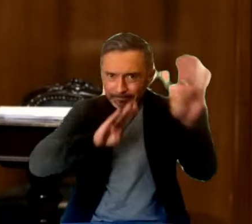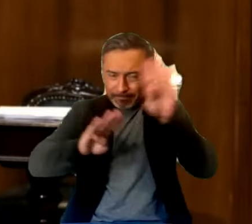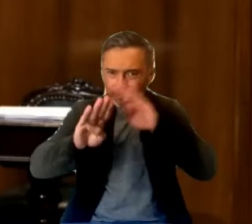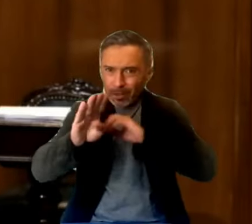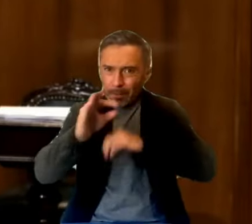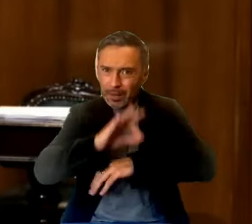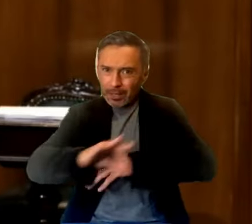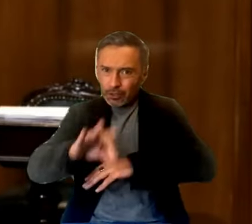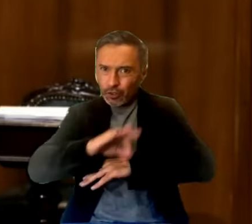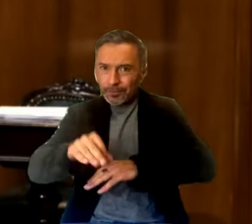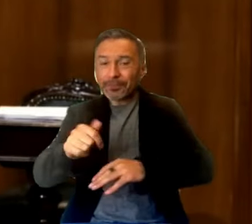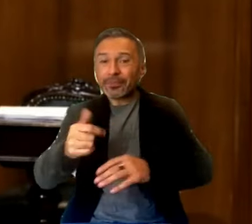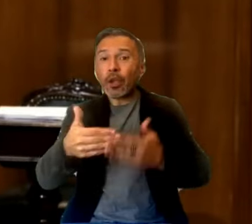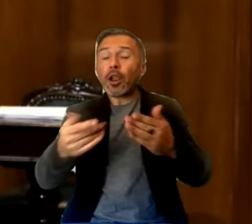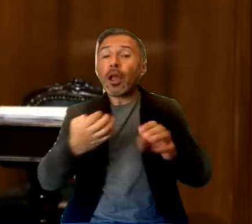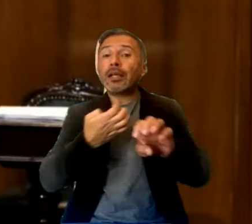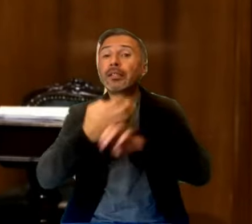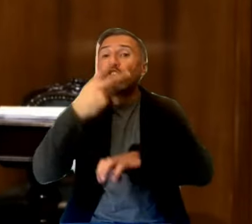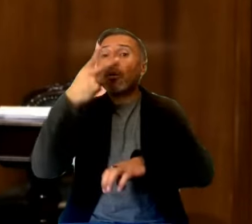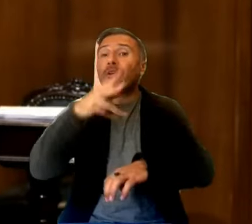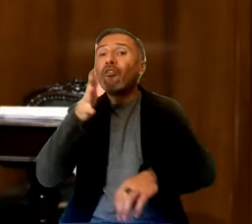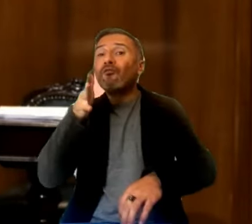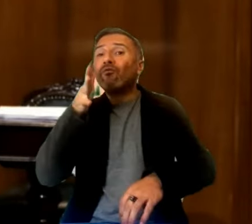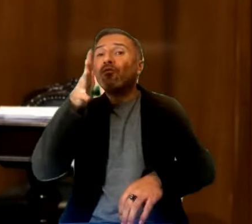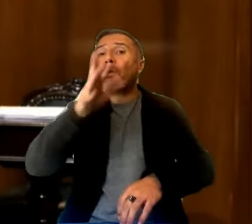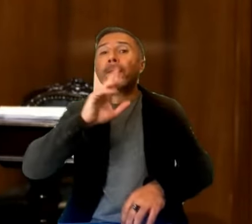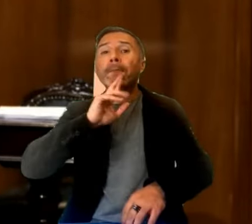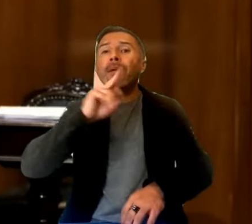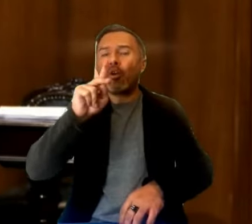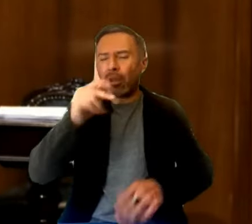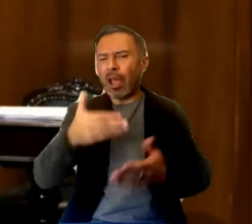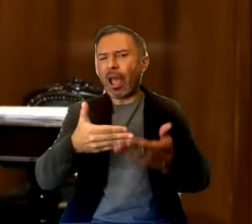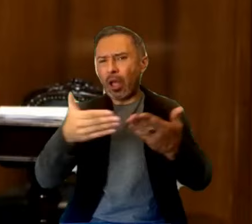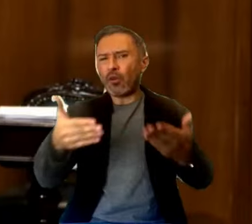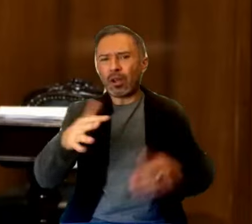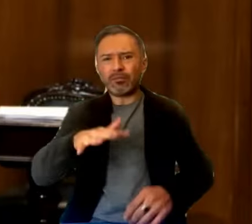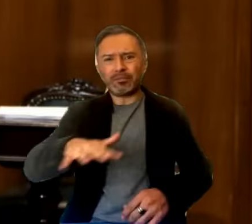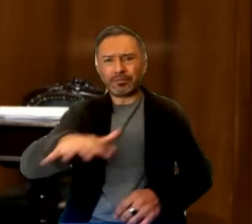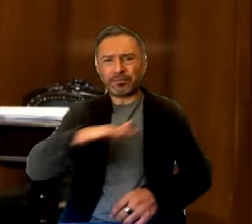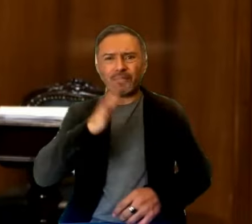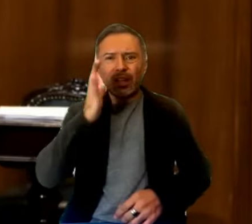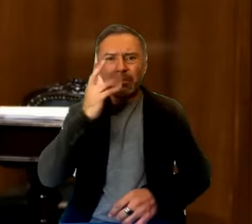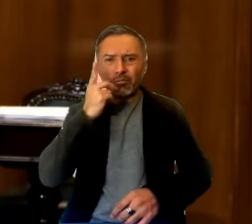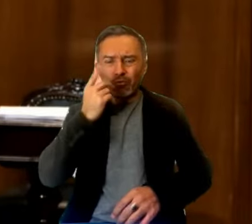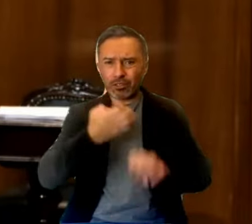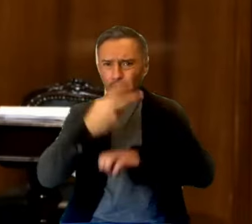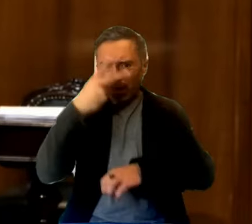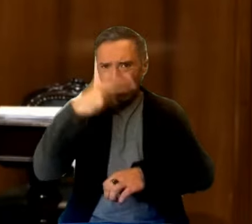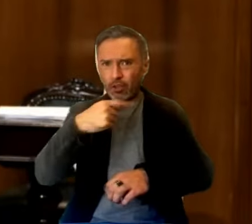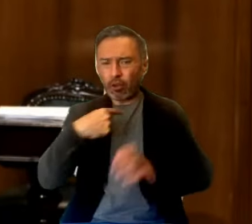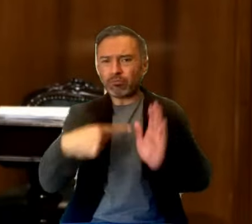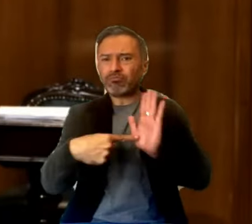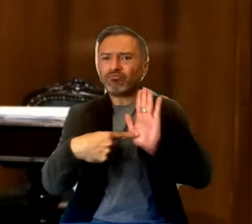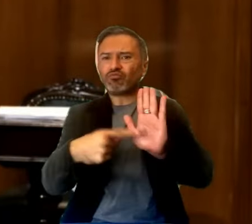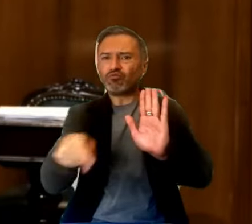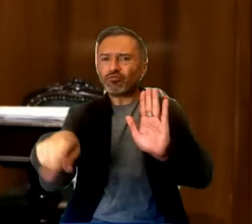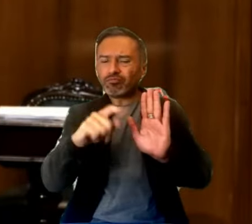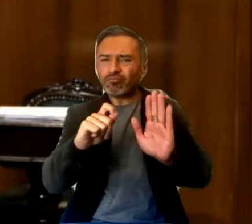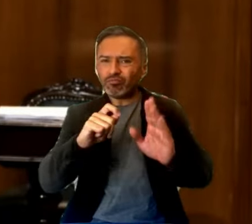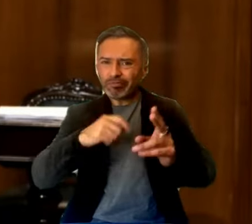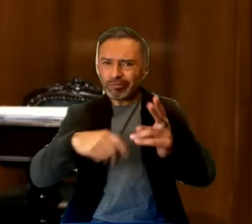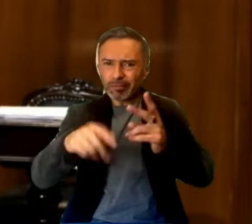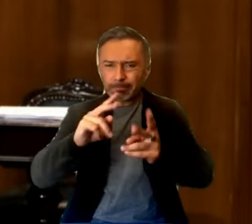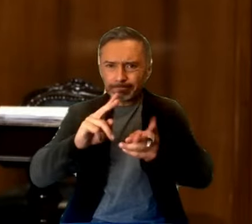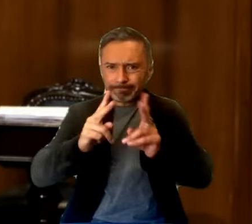México, someto a la consideración de este honorable Poder Legislativo del Estado de México para su análisis,